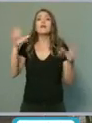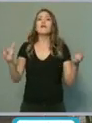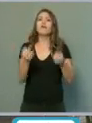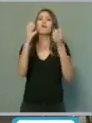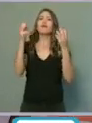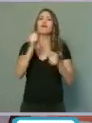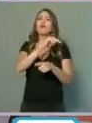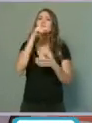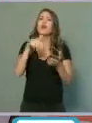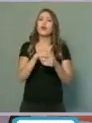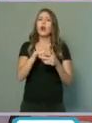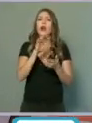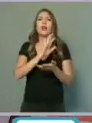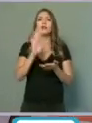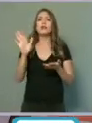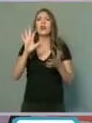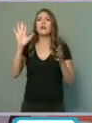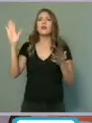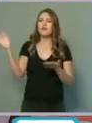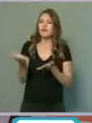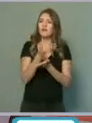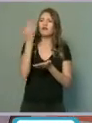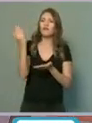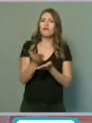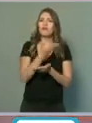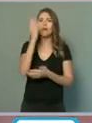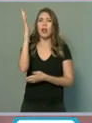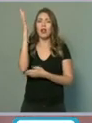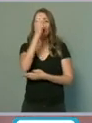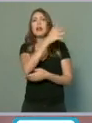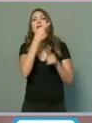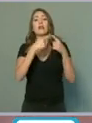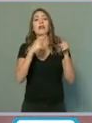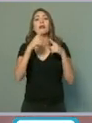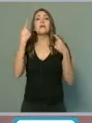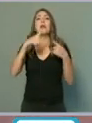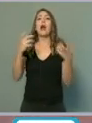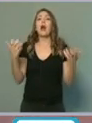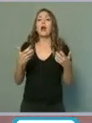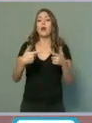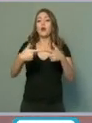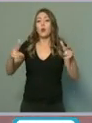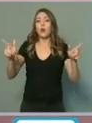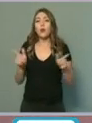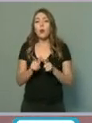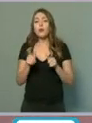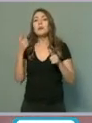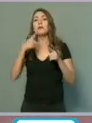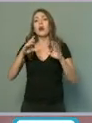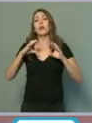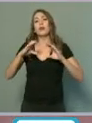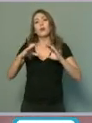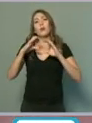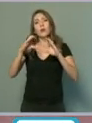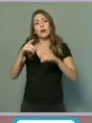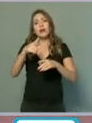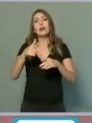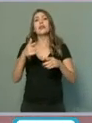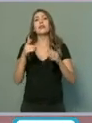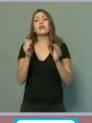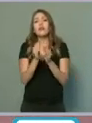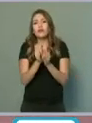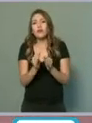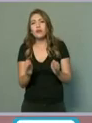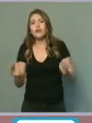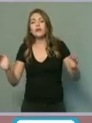generar oportunidades de trabajo para grupos vulnerables a partir de lo que es la cría de las mariposas y la liberación de estas